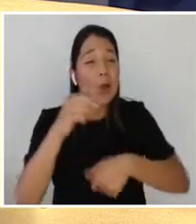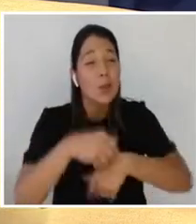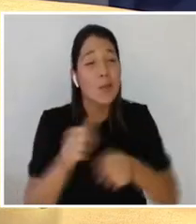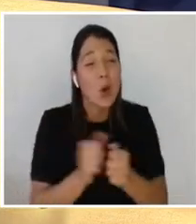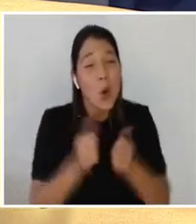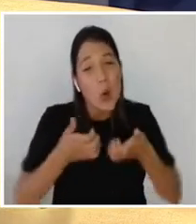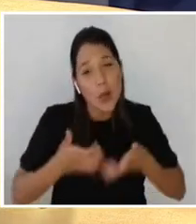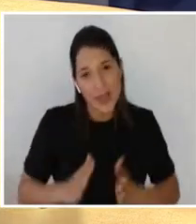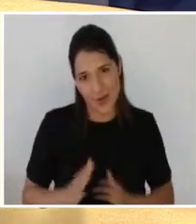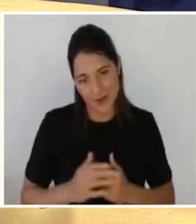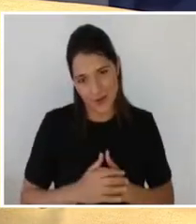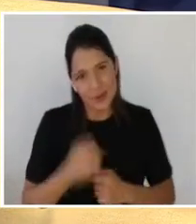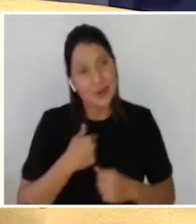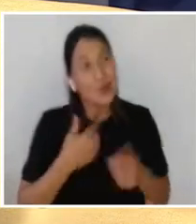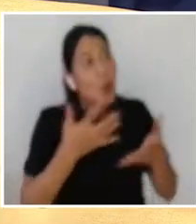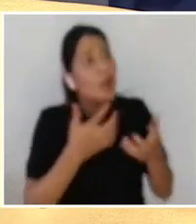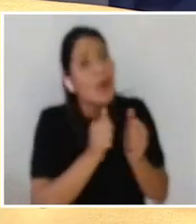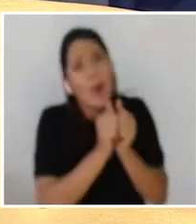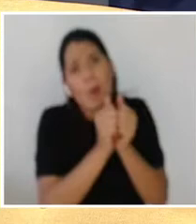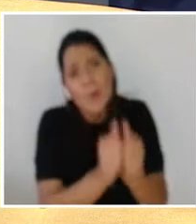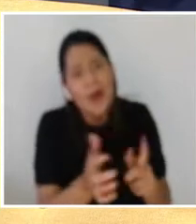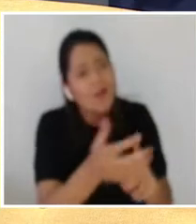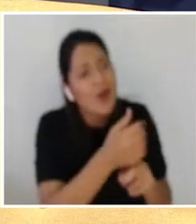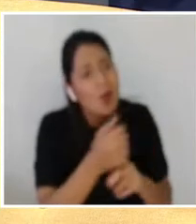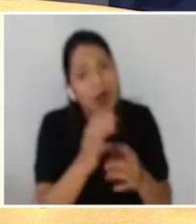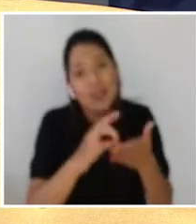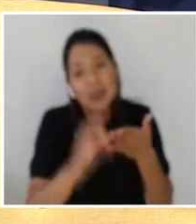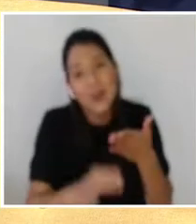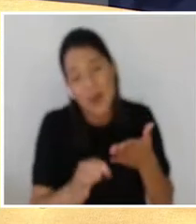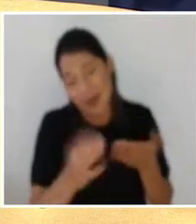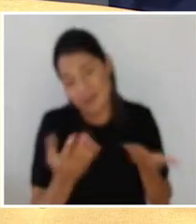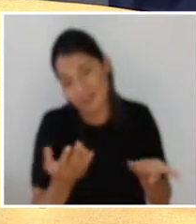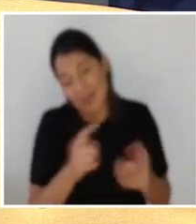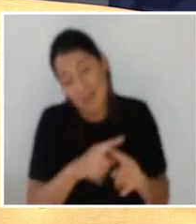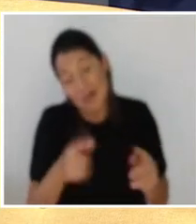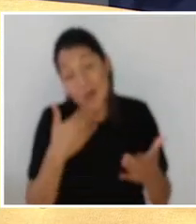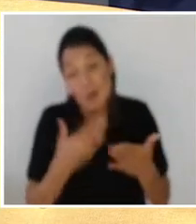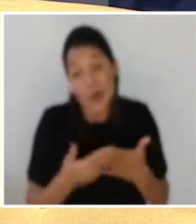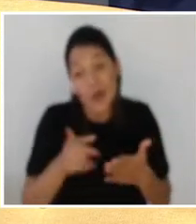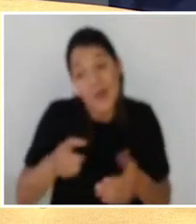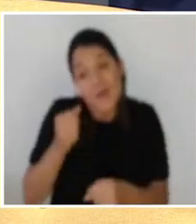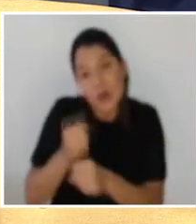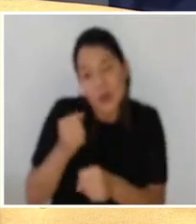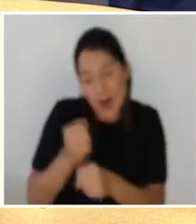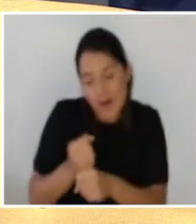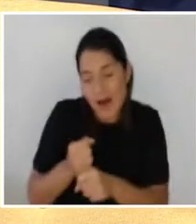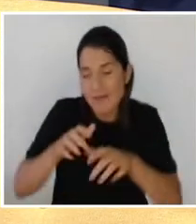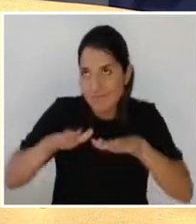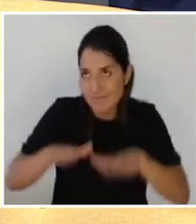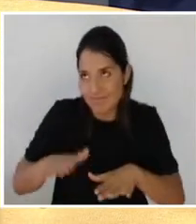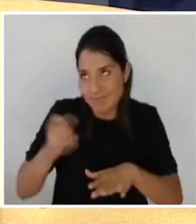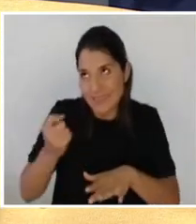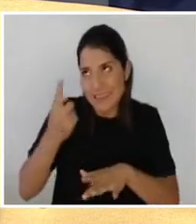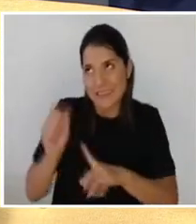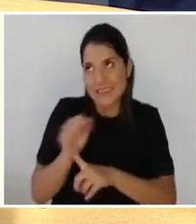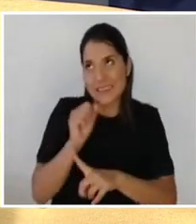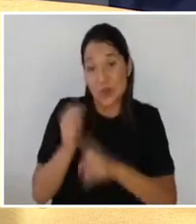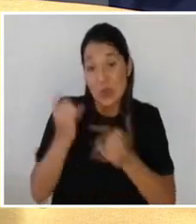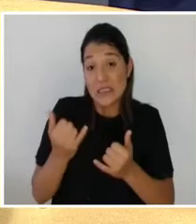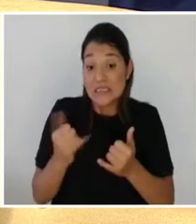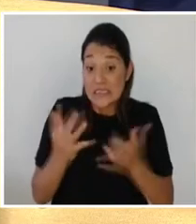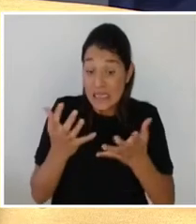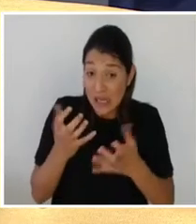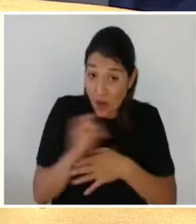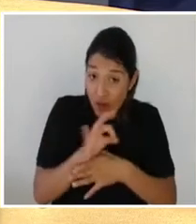yo quiero estar ahí, recogerlos a la escuela y todo, pero ok, hay que trabajar, hay que poner los pies en la tierra, y si quiero que esto funcione, hay que ponerle. Pero